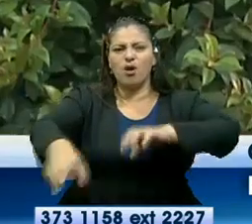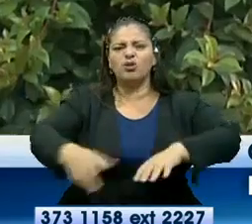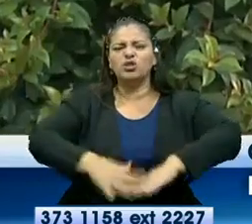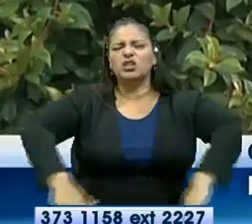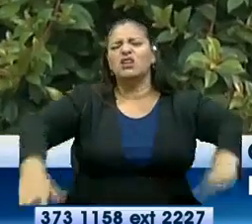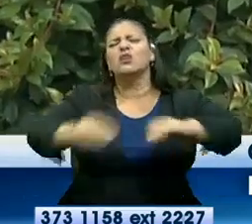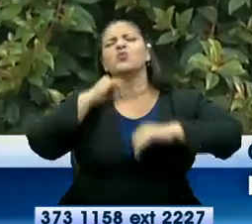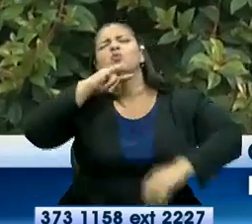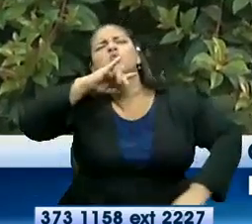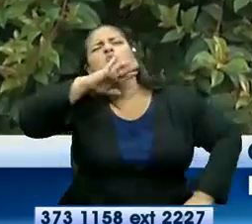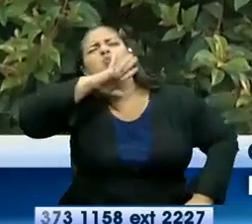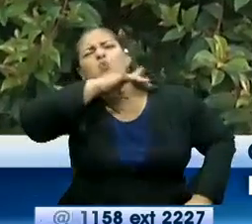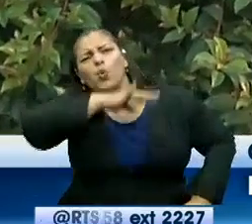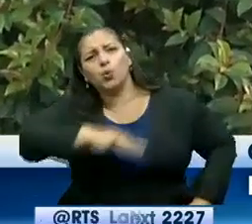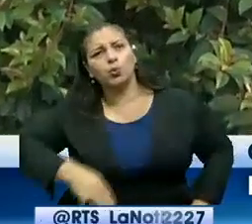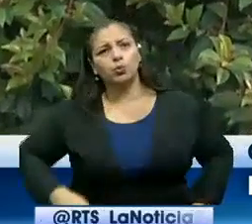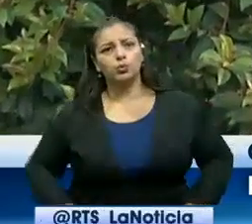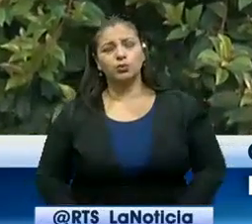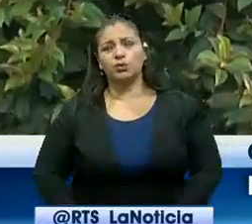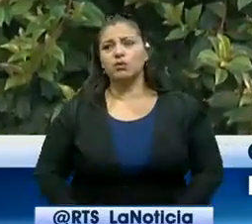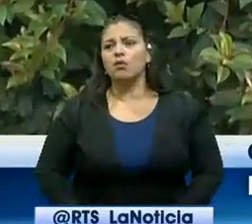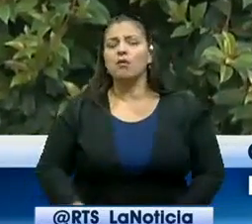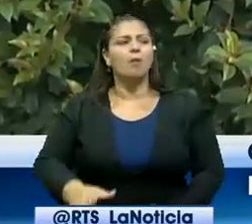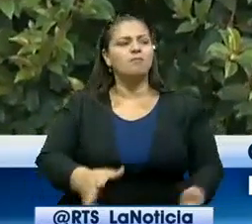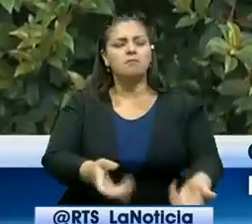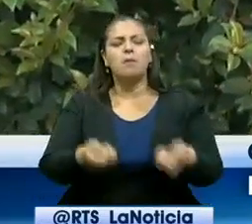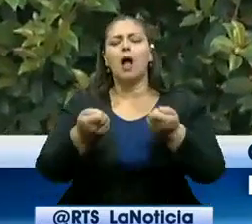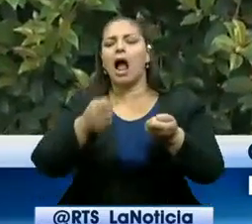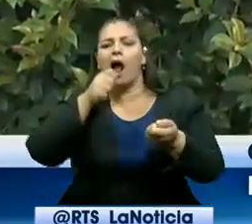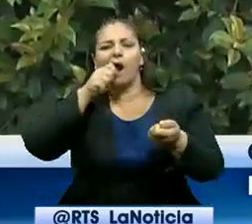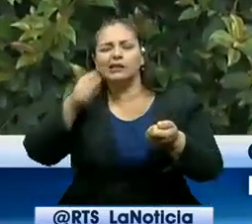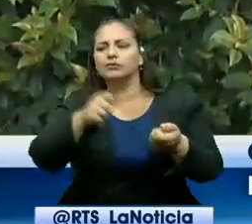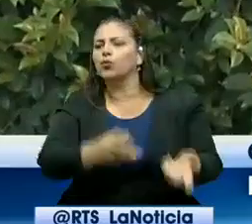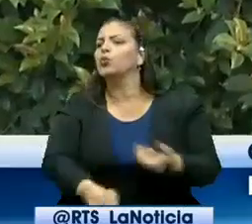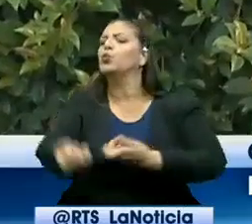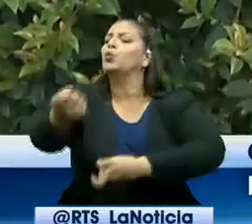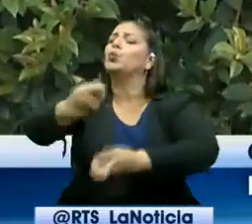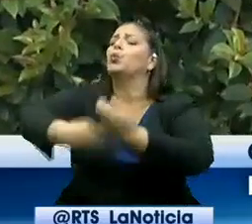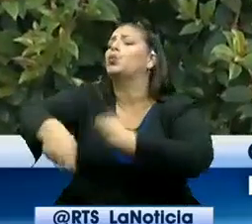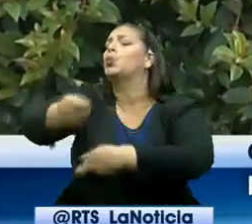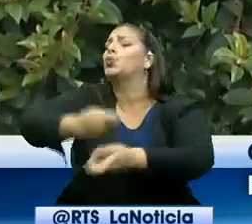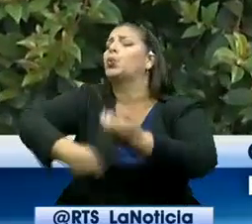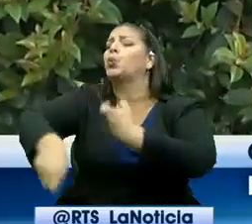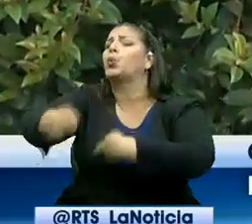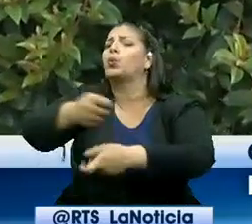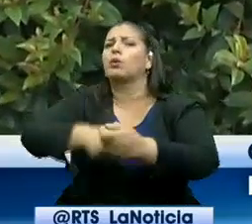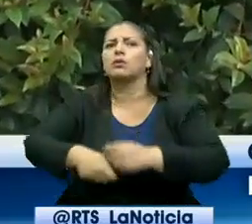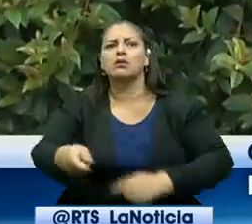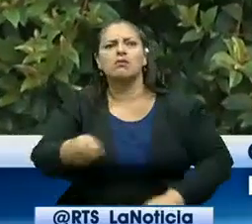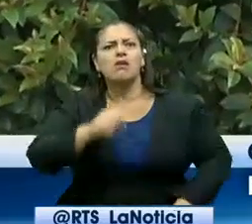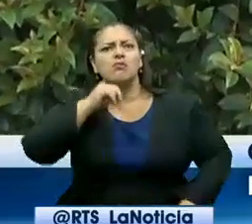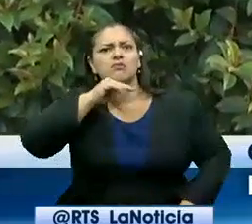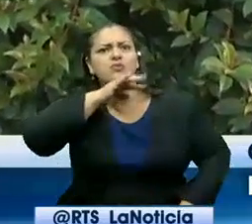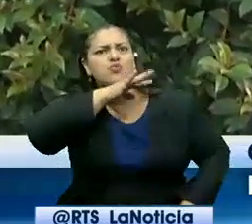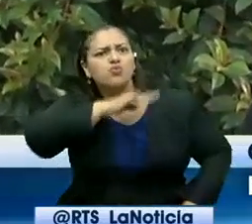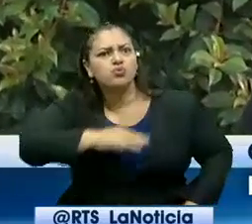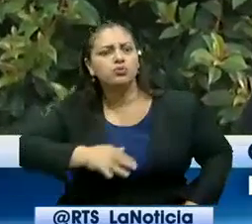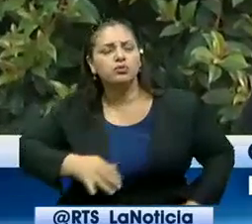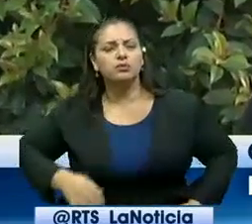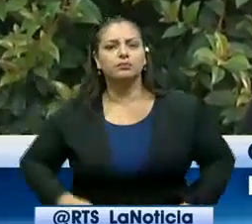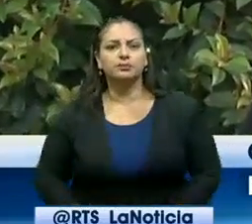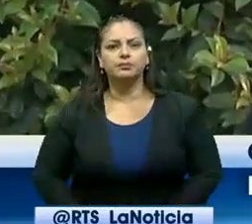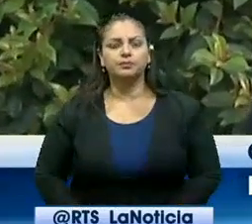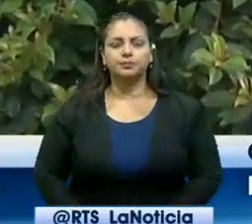Es un atentado contra la salud del consumidor, porque no sabemos las condiciones sanitarias con las que están